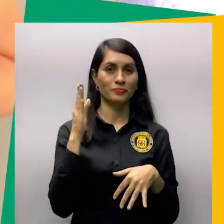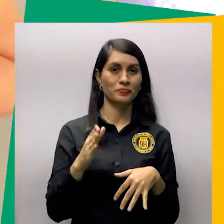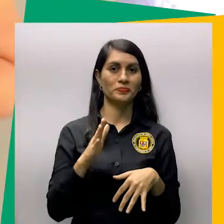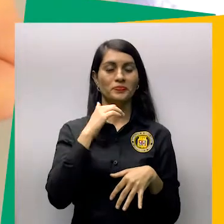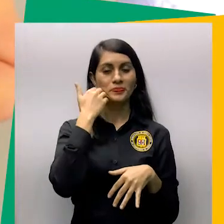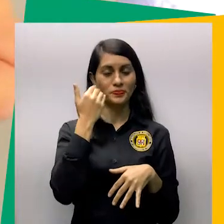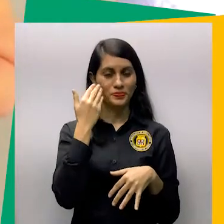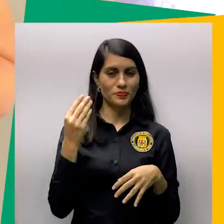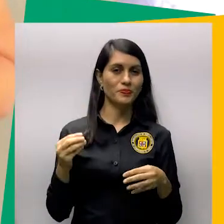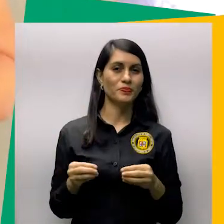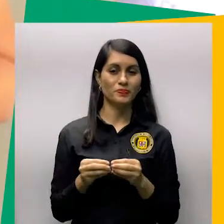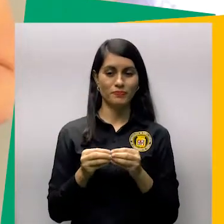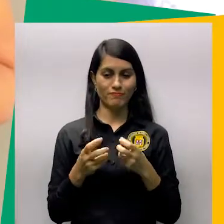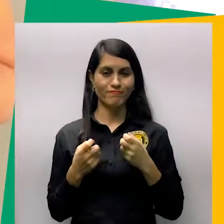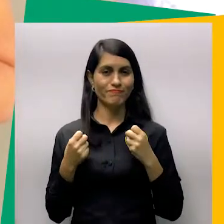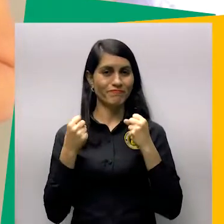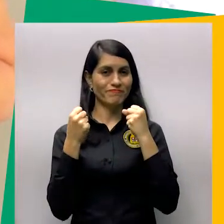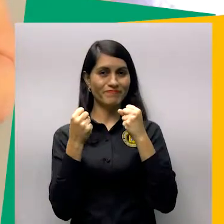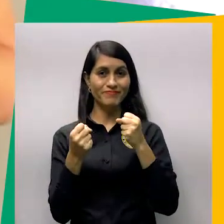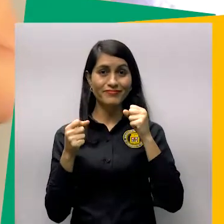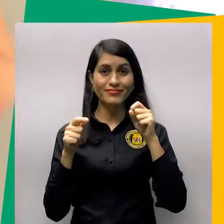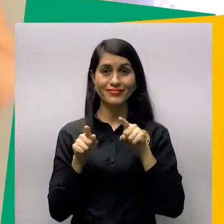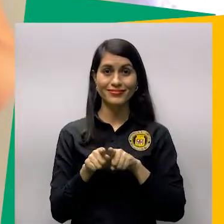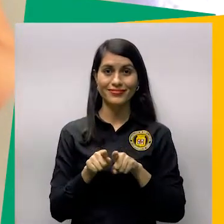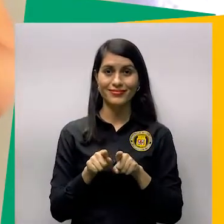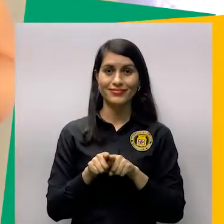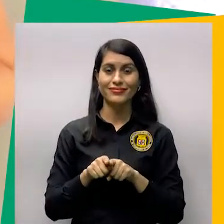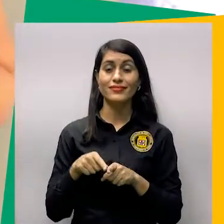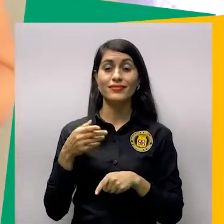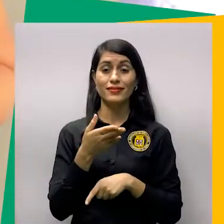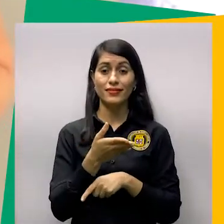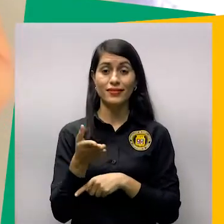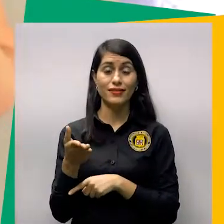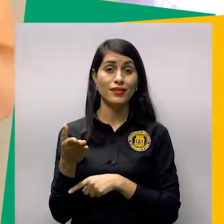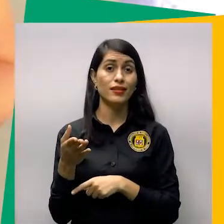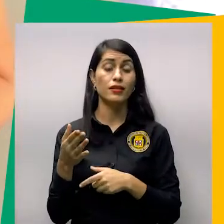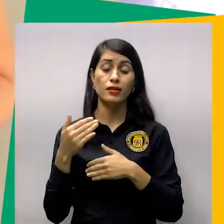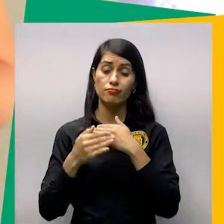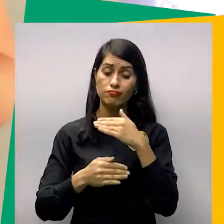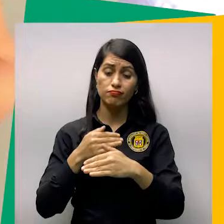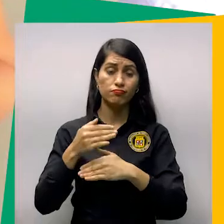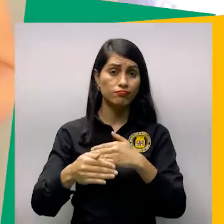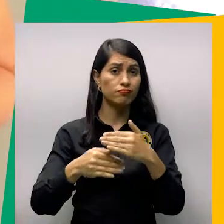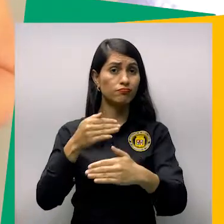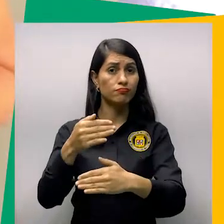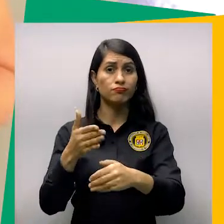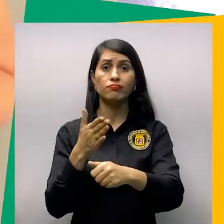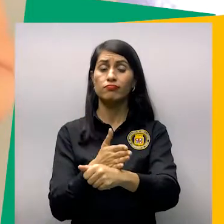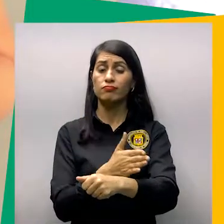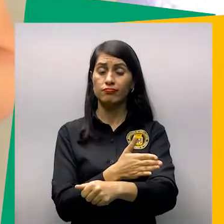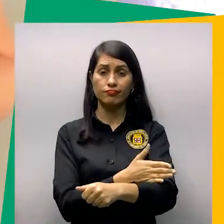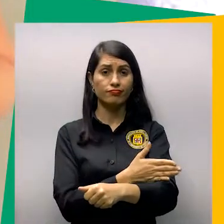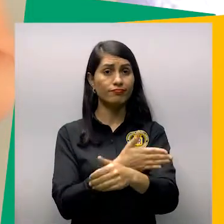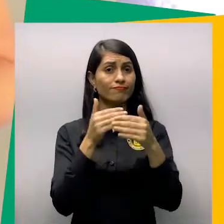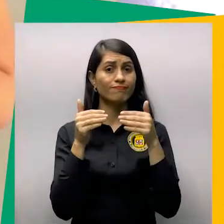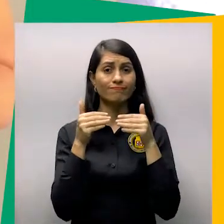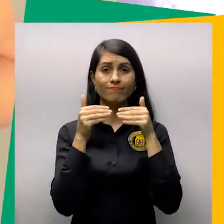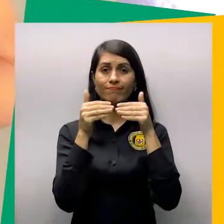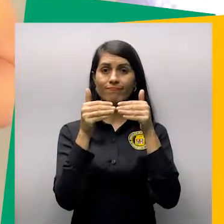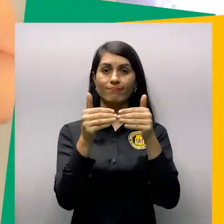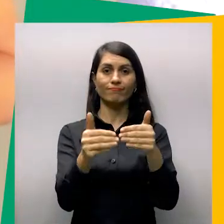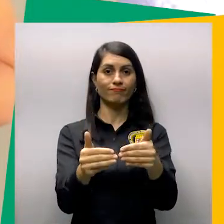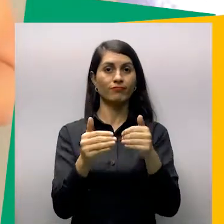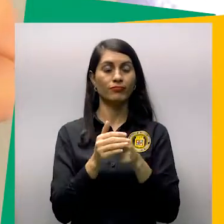rindan, que elaboremos las cosas. Yo aplico el método Kaiser, que es la mejora constante. Y eso siempre